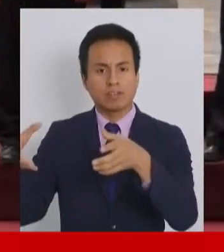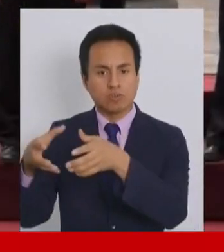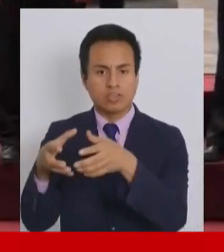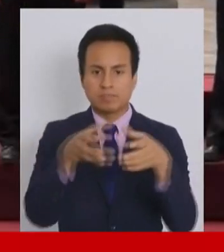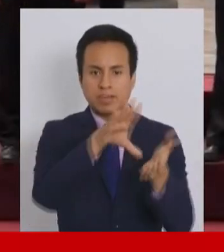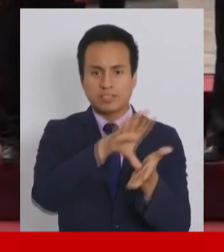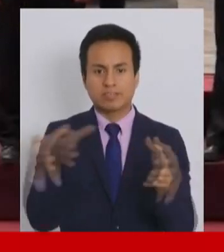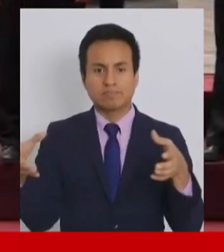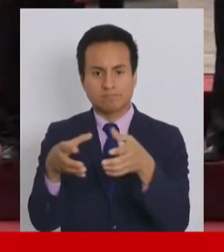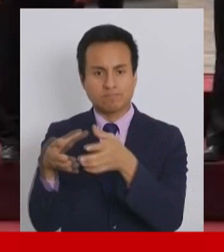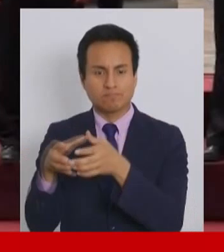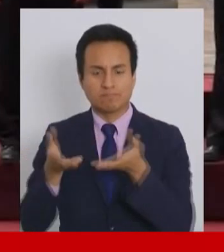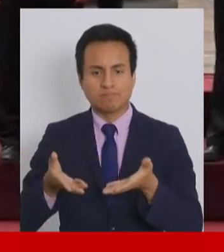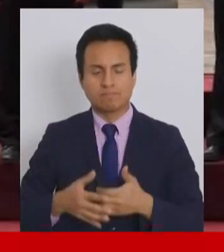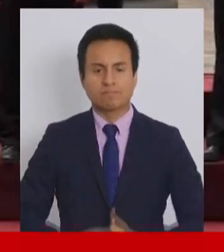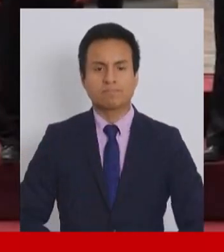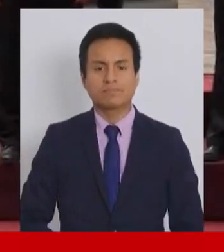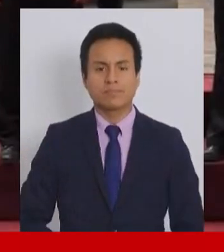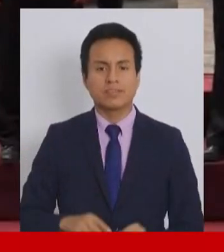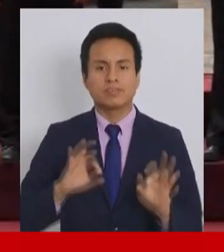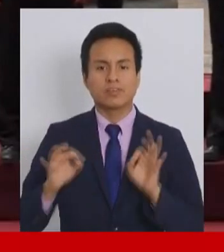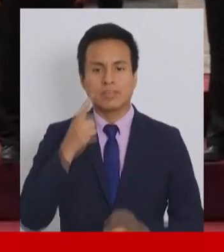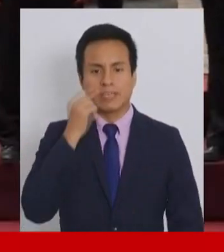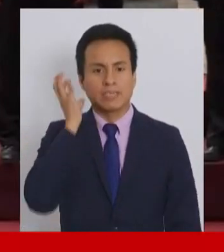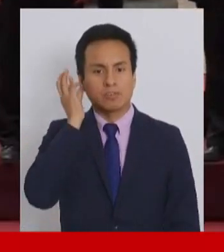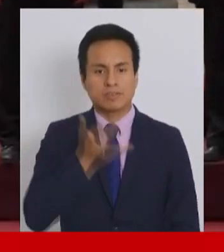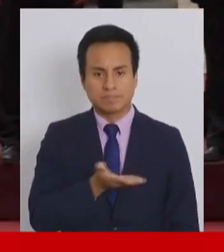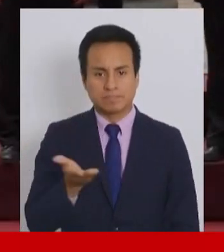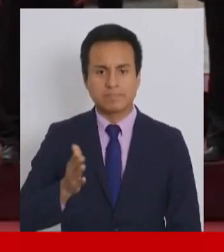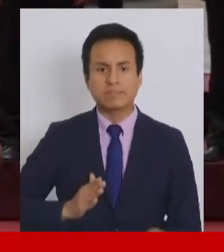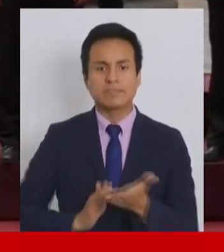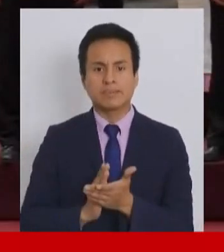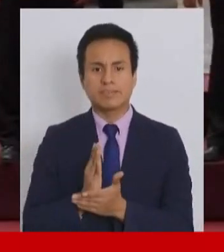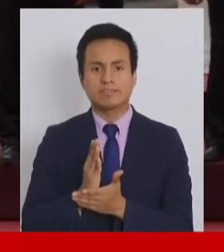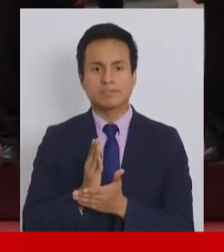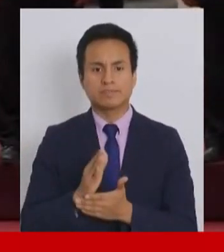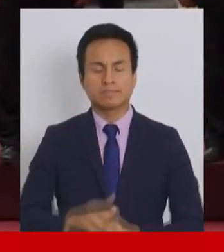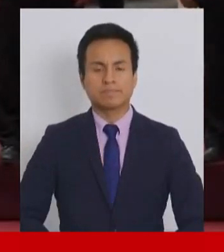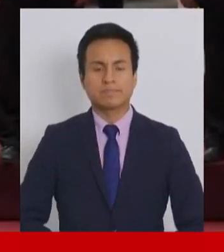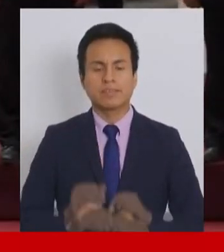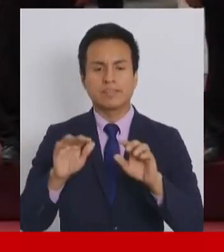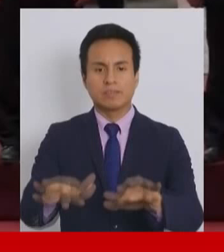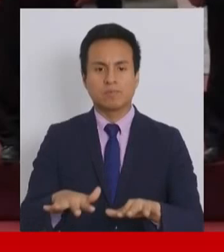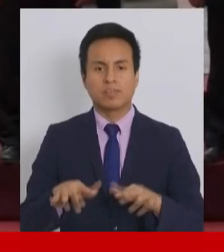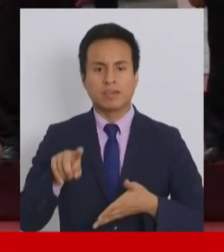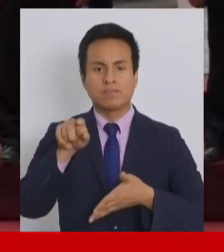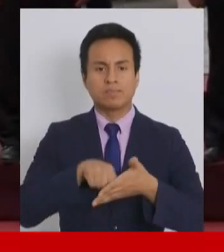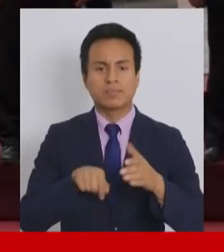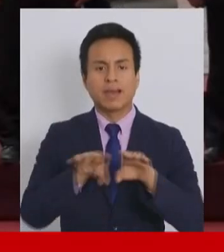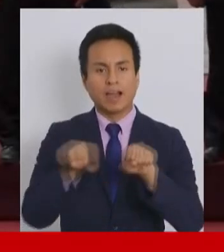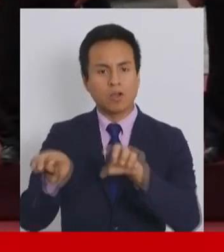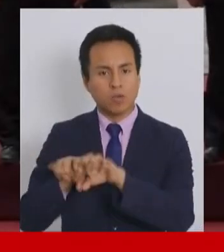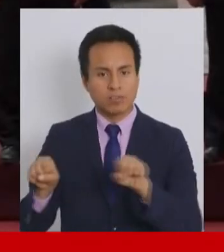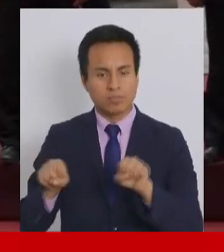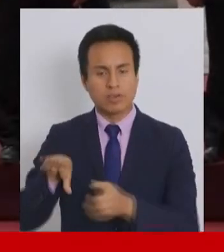ambos países. Una declaración conjunta de ambos presidentes. Daremos inicio a la ceremonia de firma de acuerdos